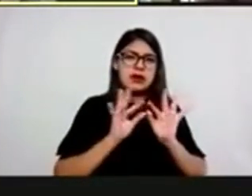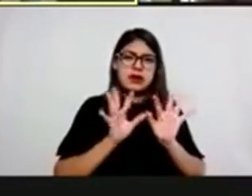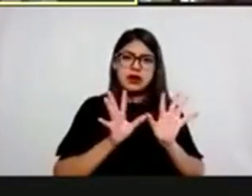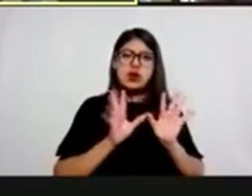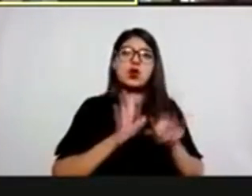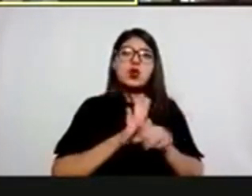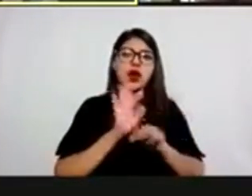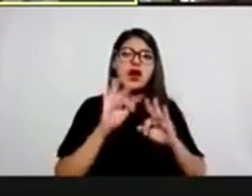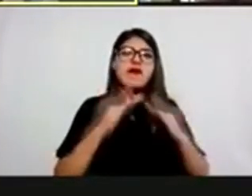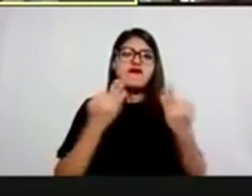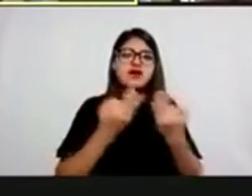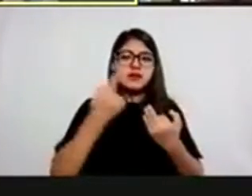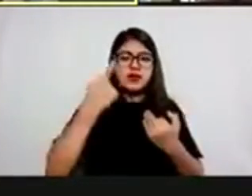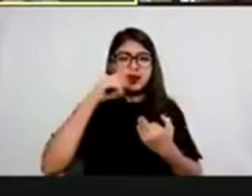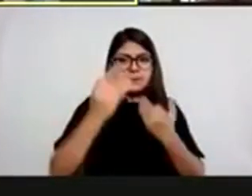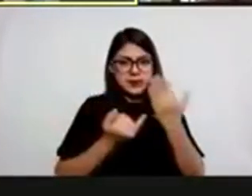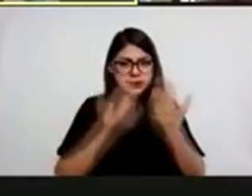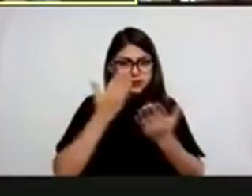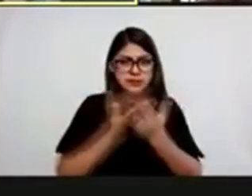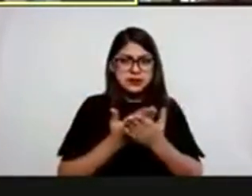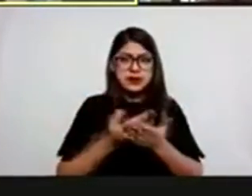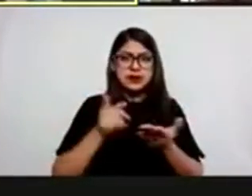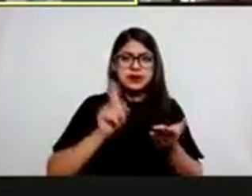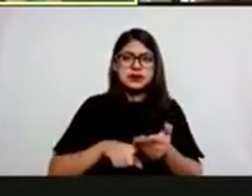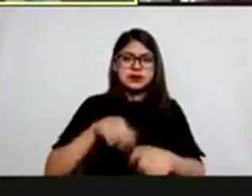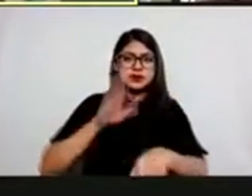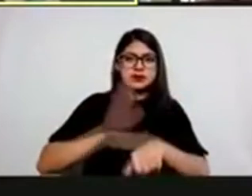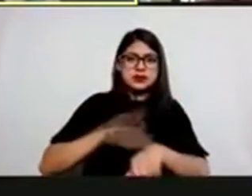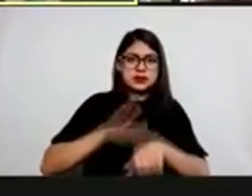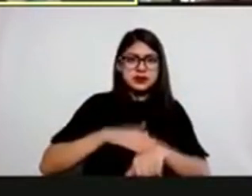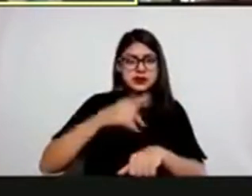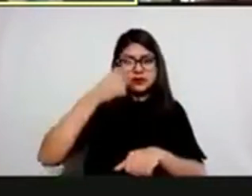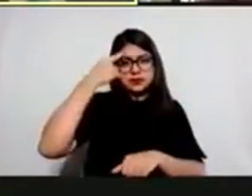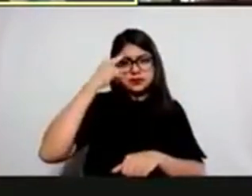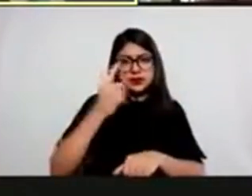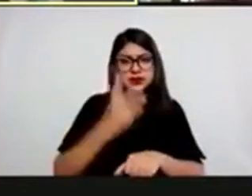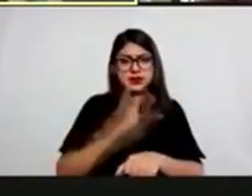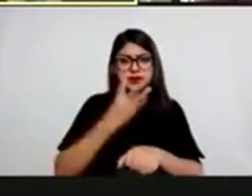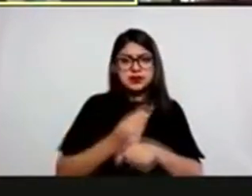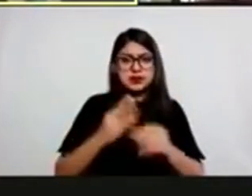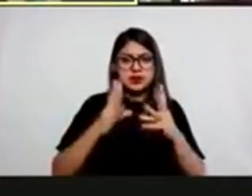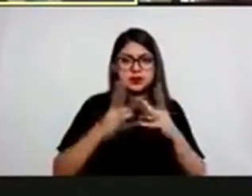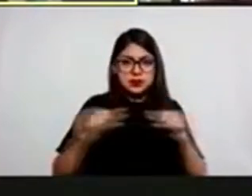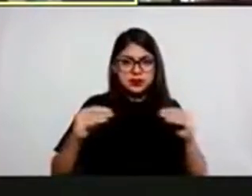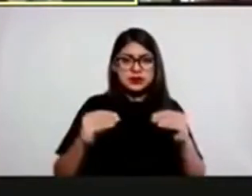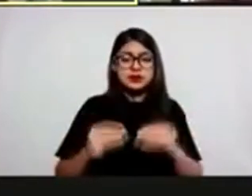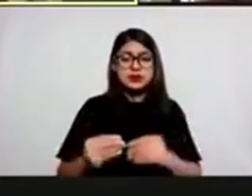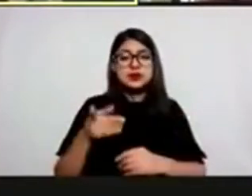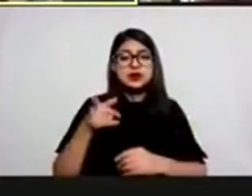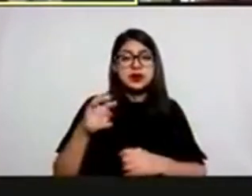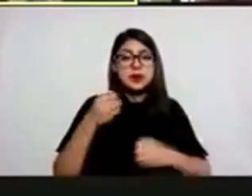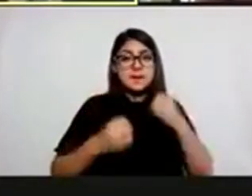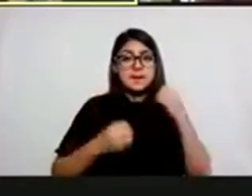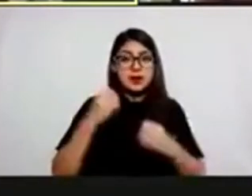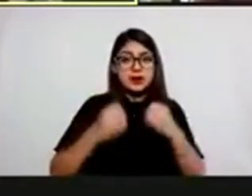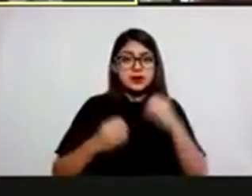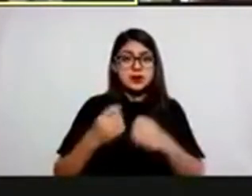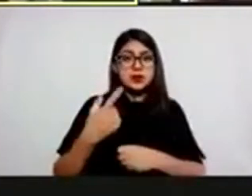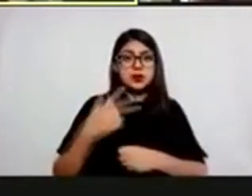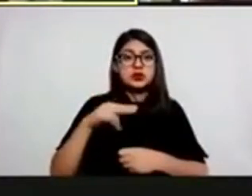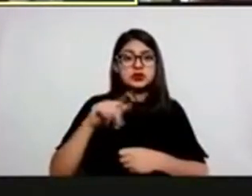presentar este tipo de medidas de reparación. El magistrado Gustavo Pale ha fijado